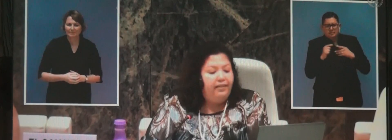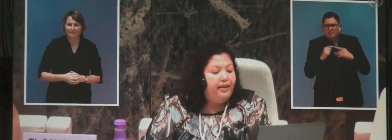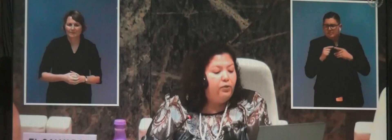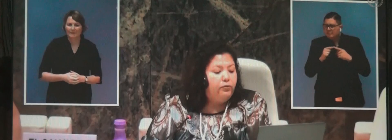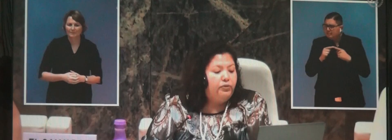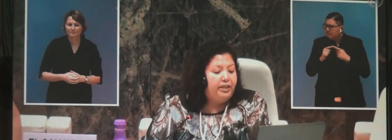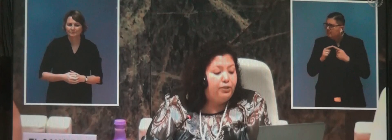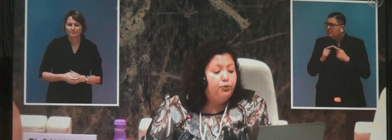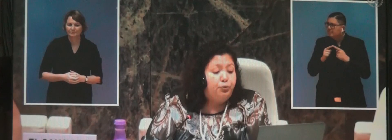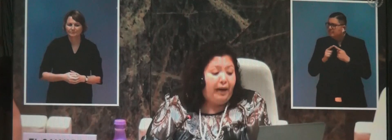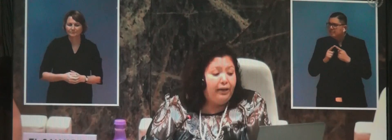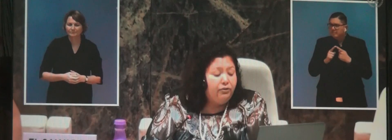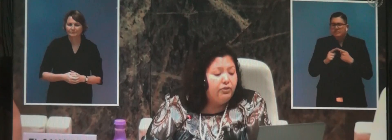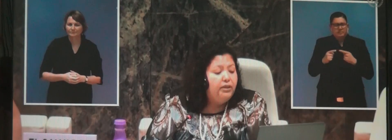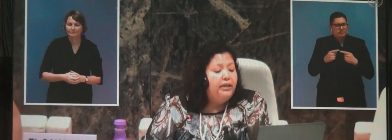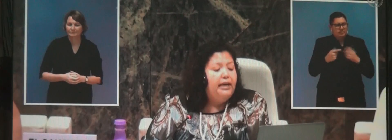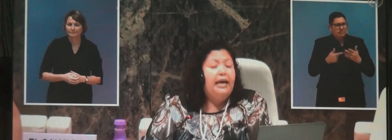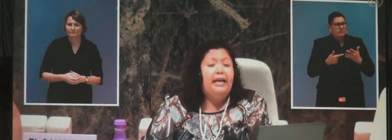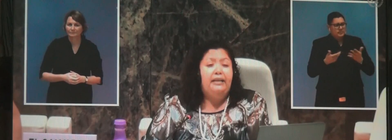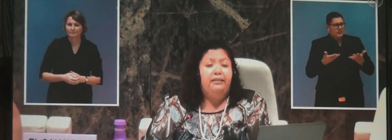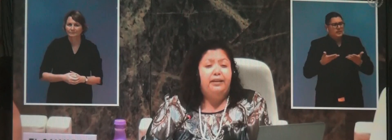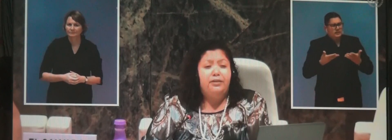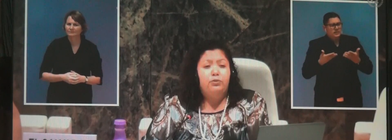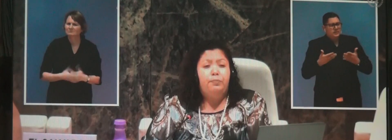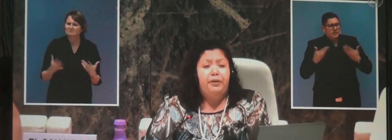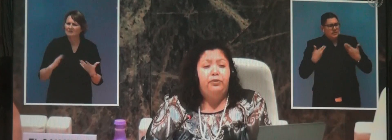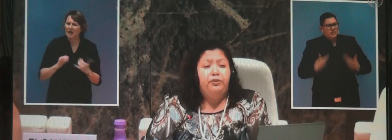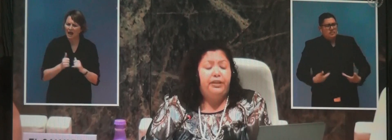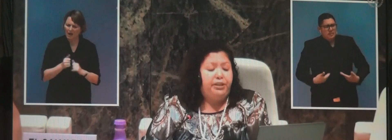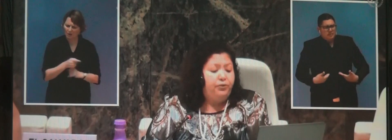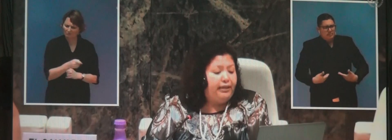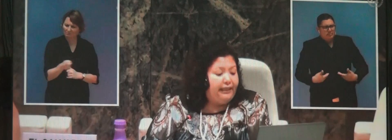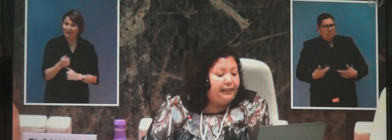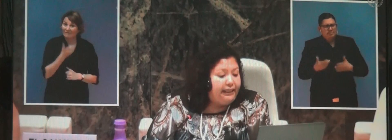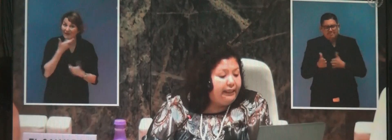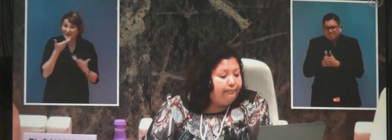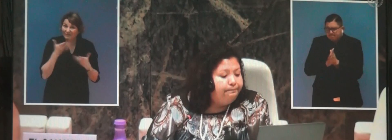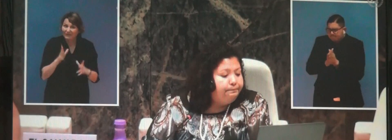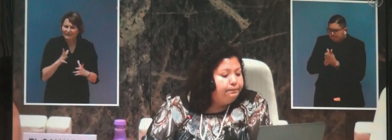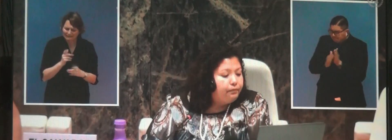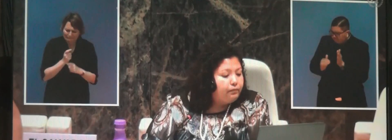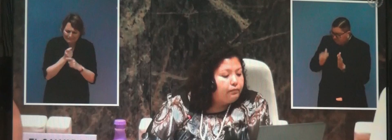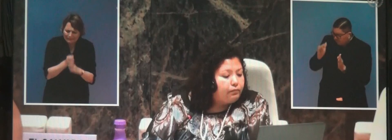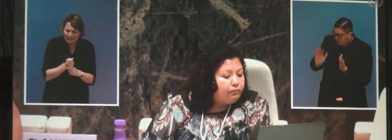universalidad de los derechos humanos, el interés superior del niño y la niña,